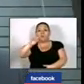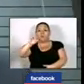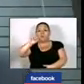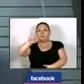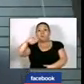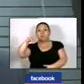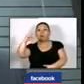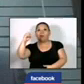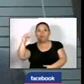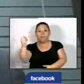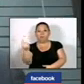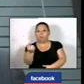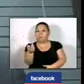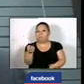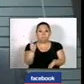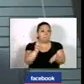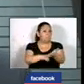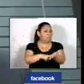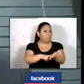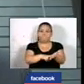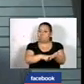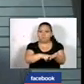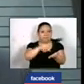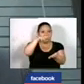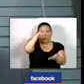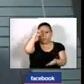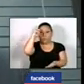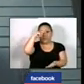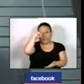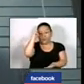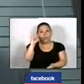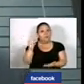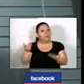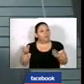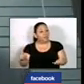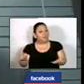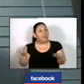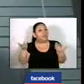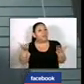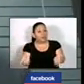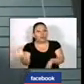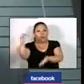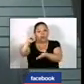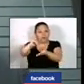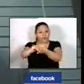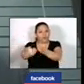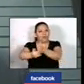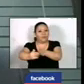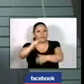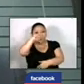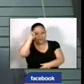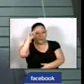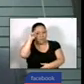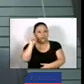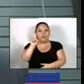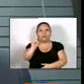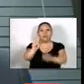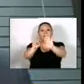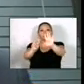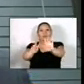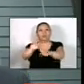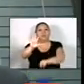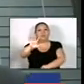contratos suspendidos, de los cuales se han reactivado aproximadamente 175